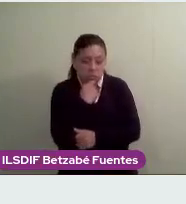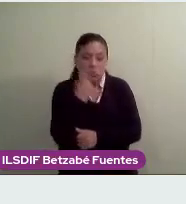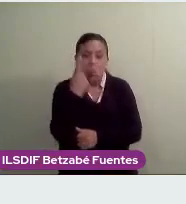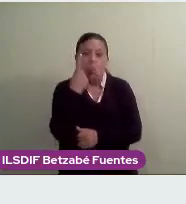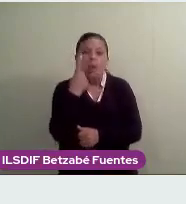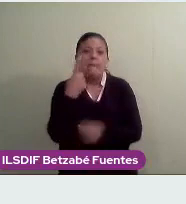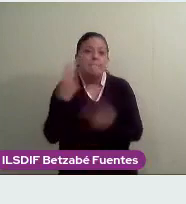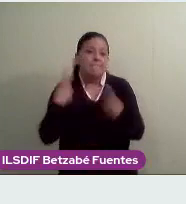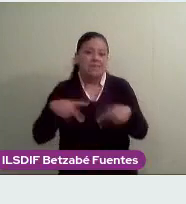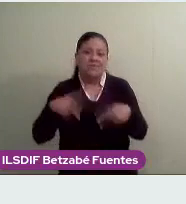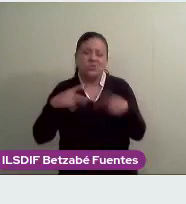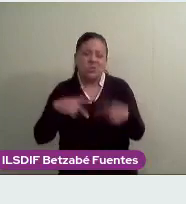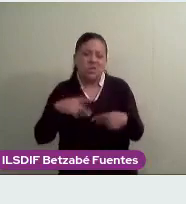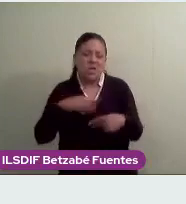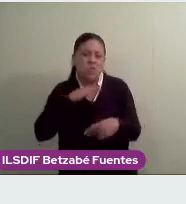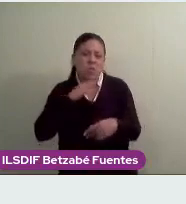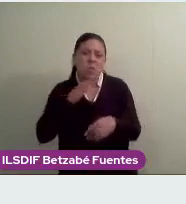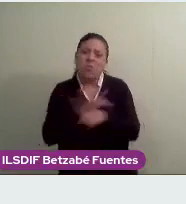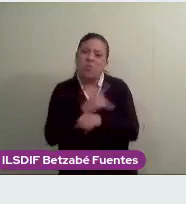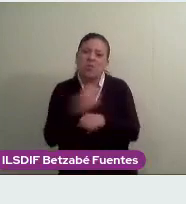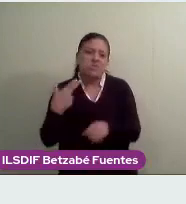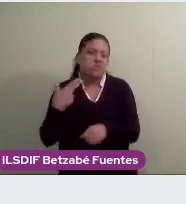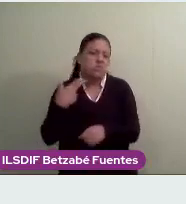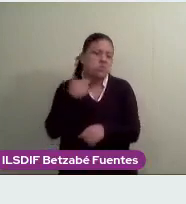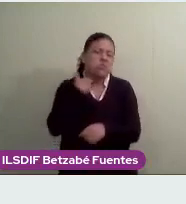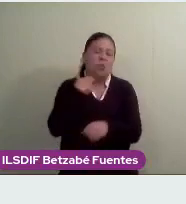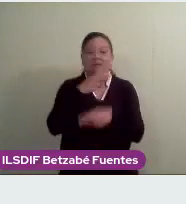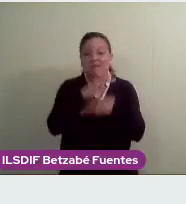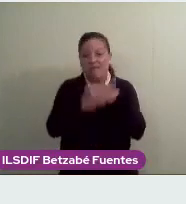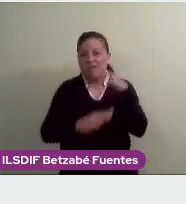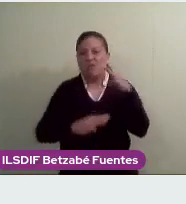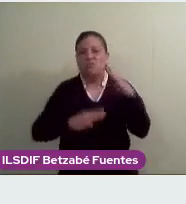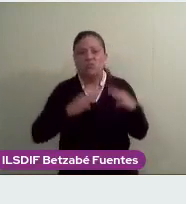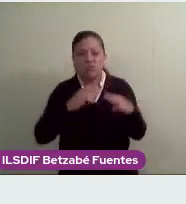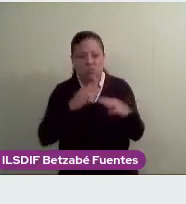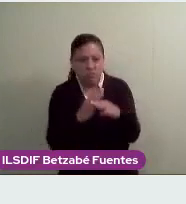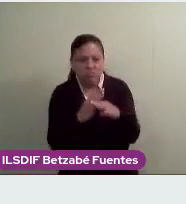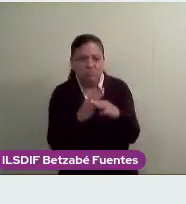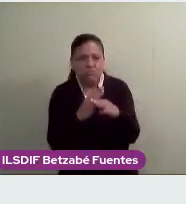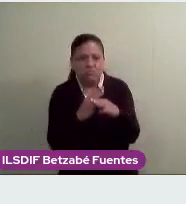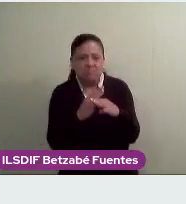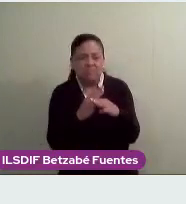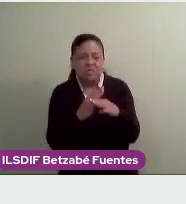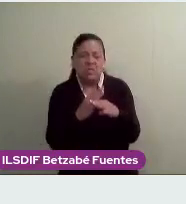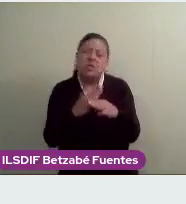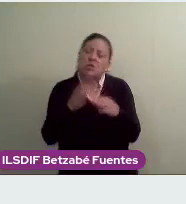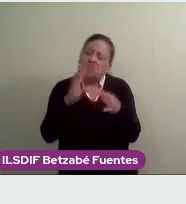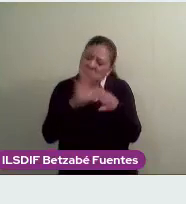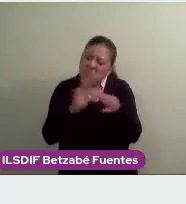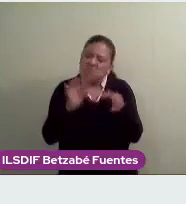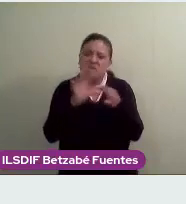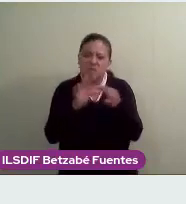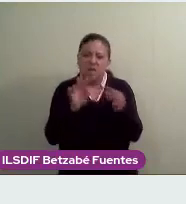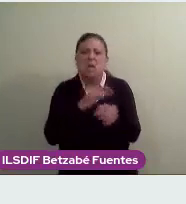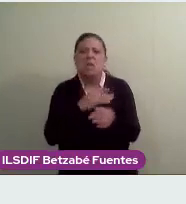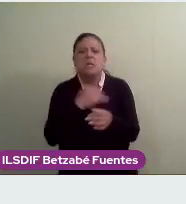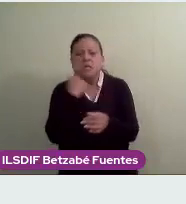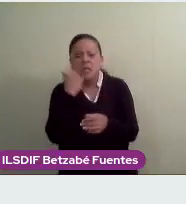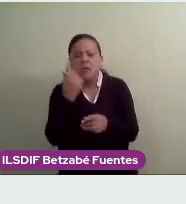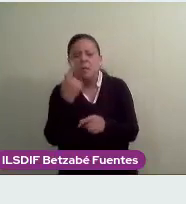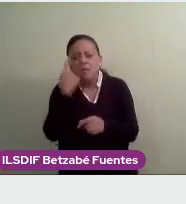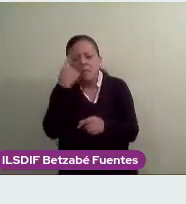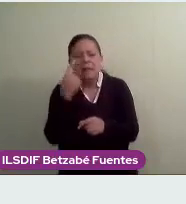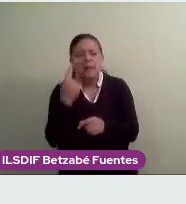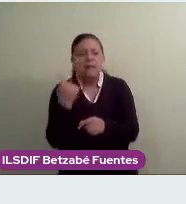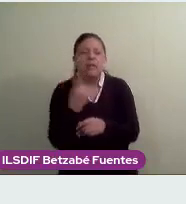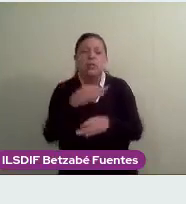paréntesis, siempre me gusta tener esta parte del suicidio para generar más conciencia. Ahora, el perfil